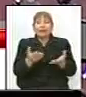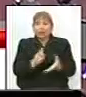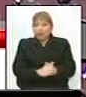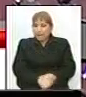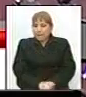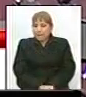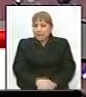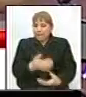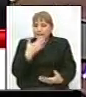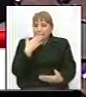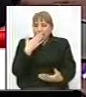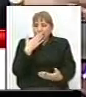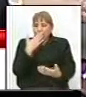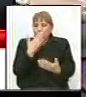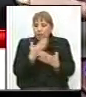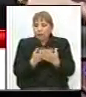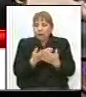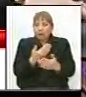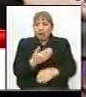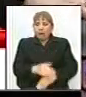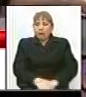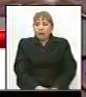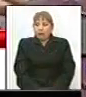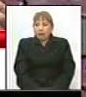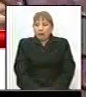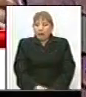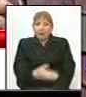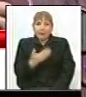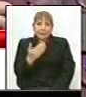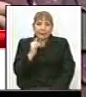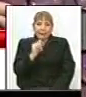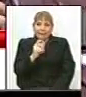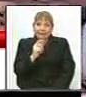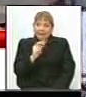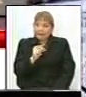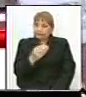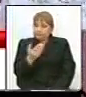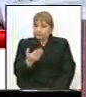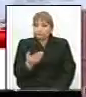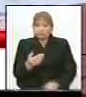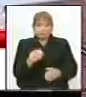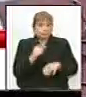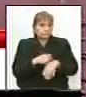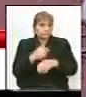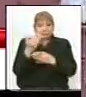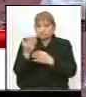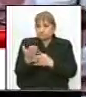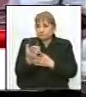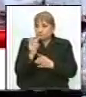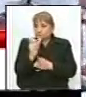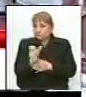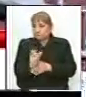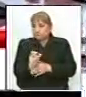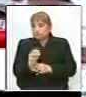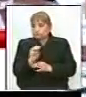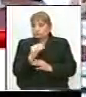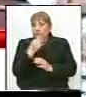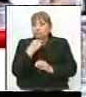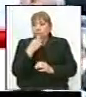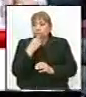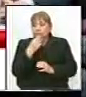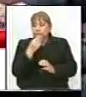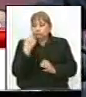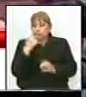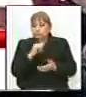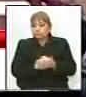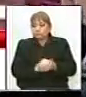también? Gracias. Muchas gracias, congresista Yanet Sánchez. Dejo por un momento a la presidencia, congresista Mauricio Mulder, para